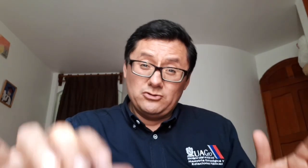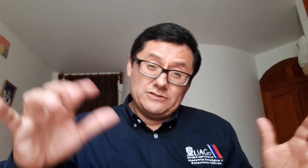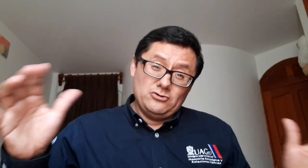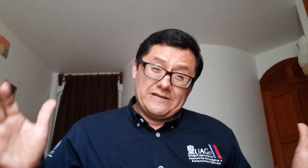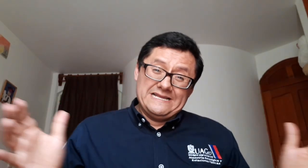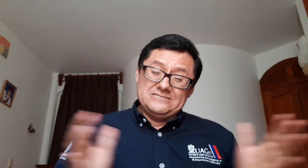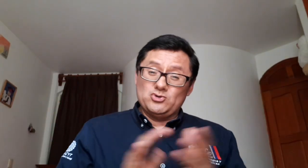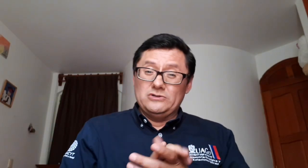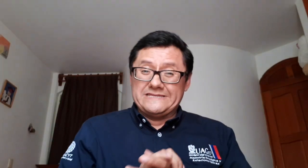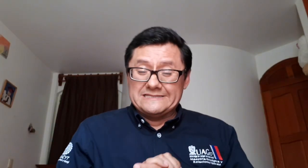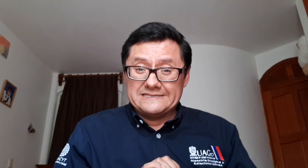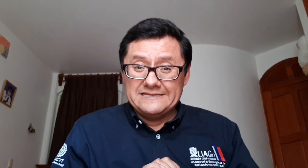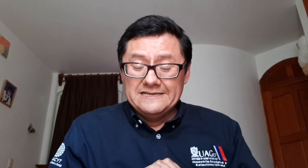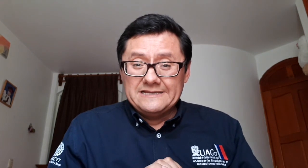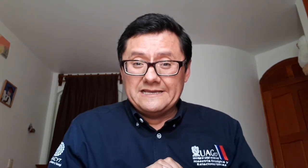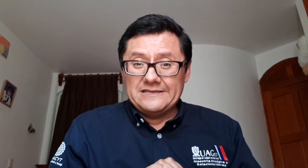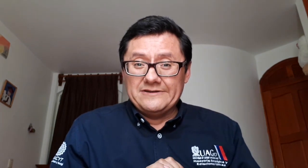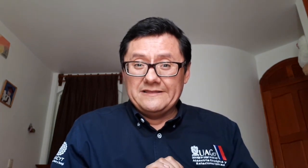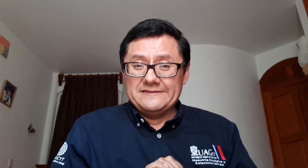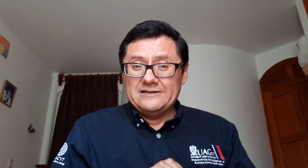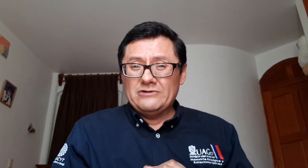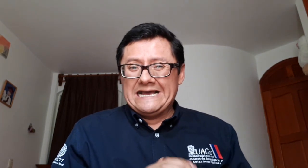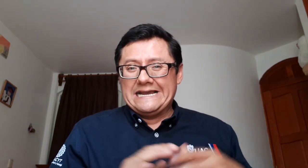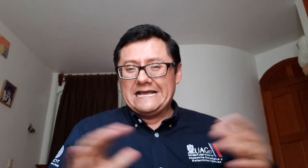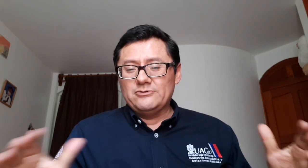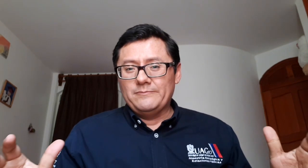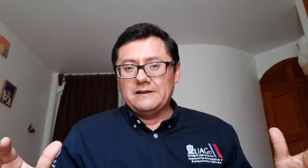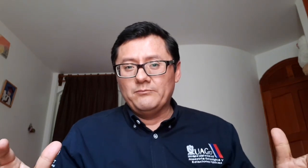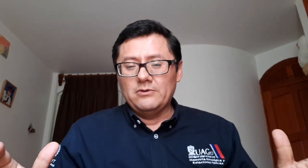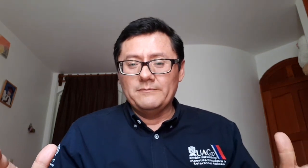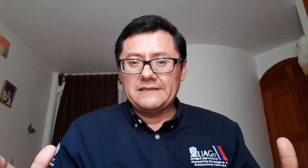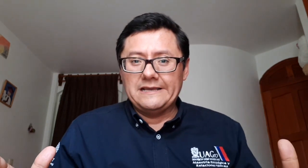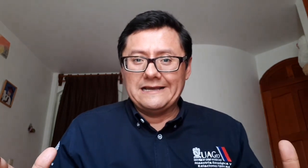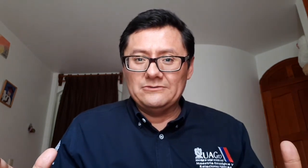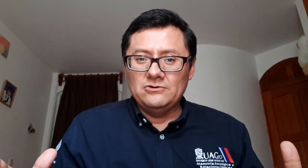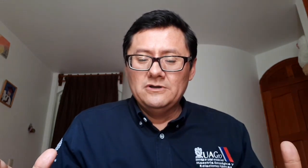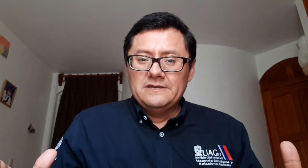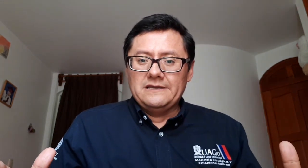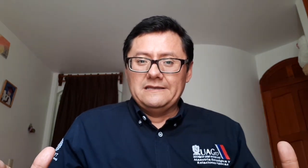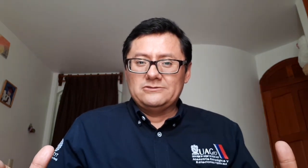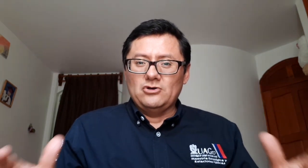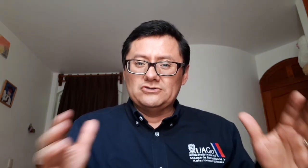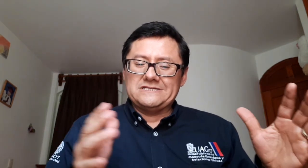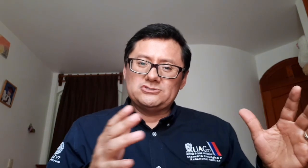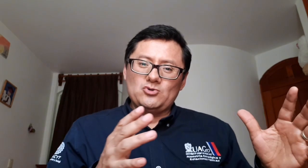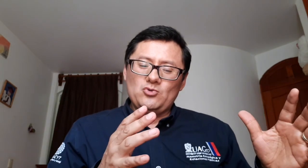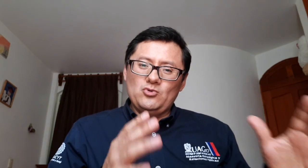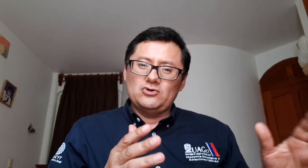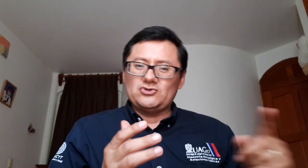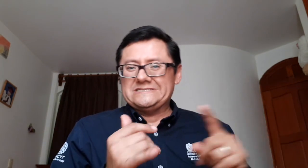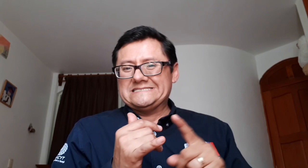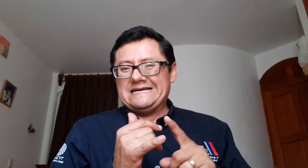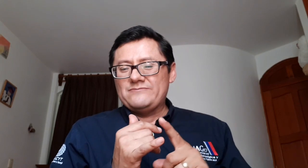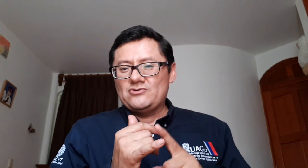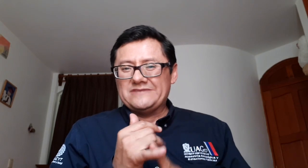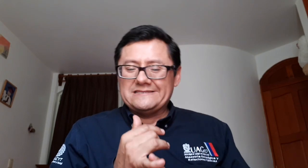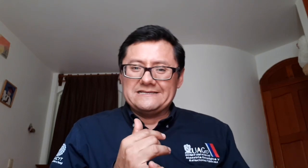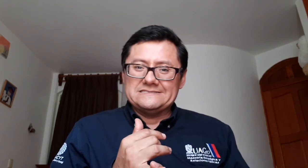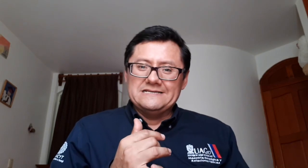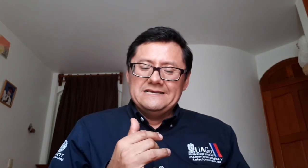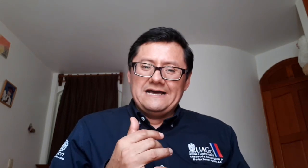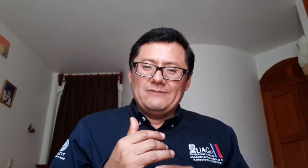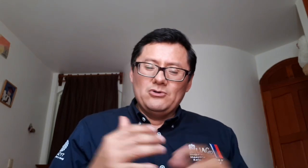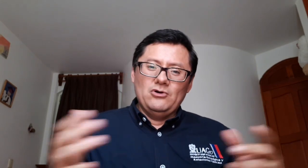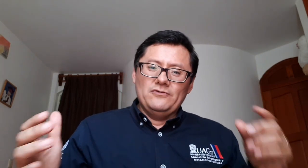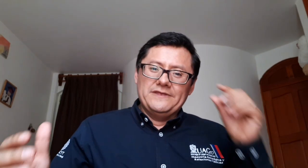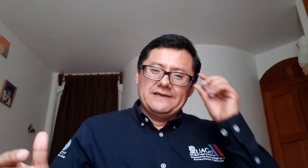López Obrador dijo que era insultante, que de verdad era un agravio para el pueblo mexicano todos esos lujos, todas esas